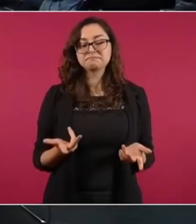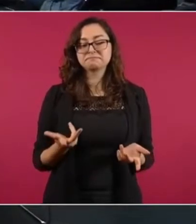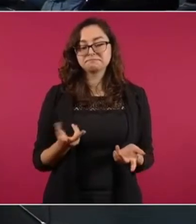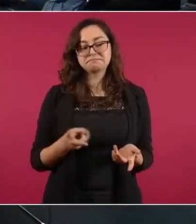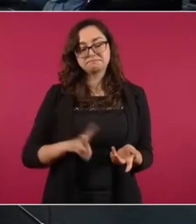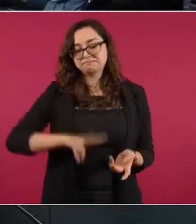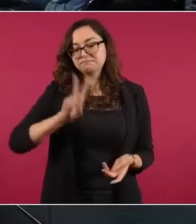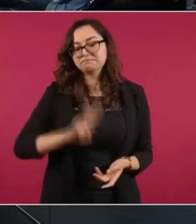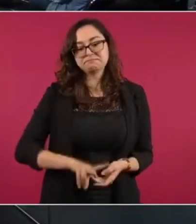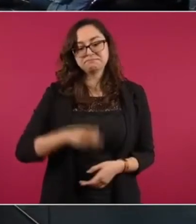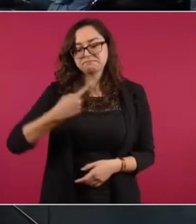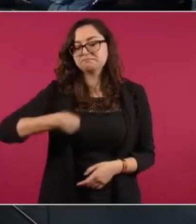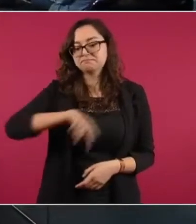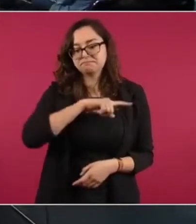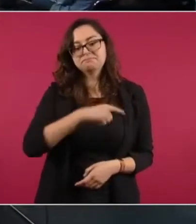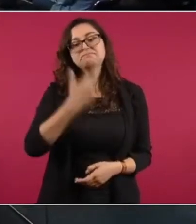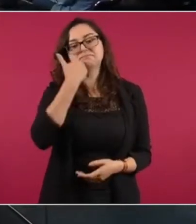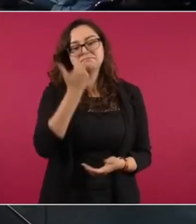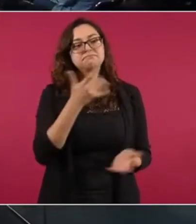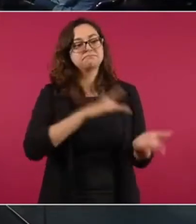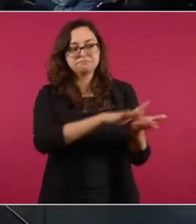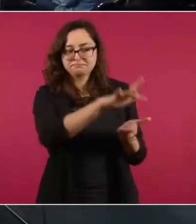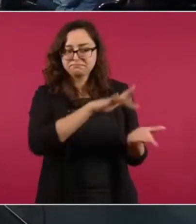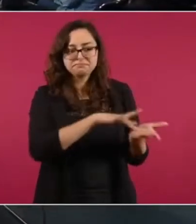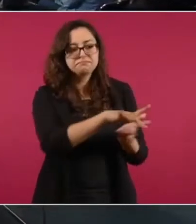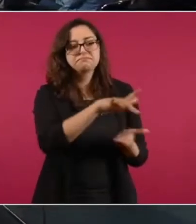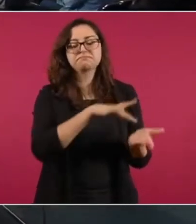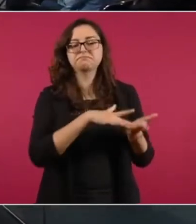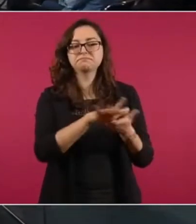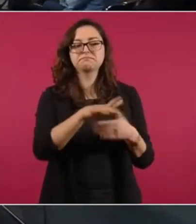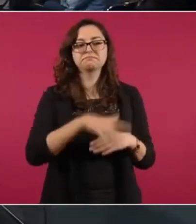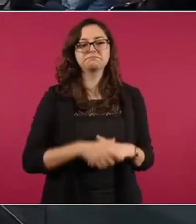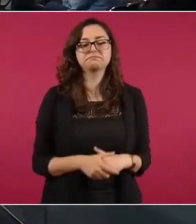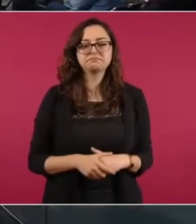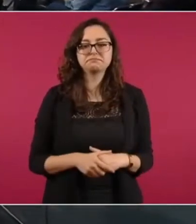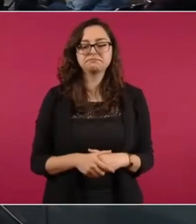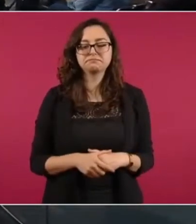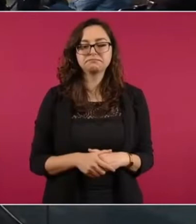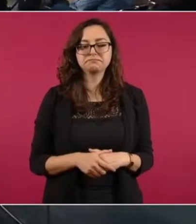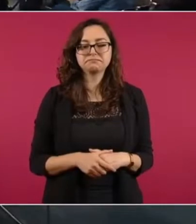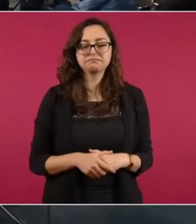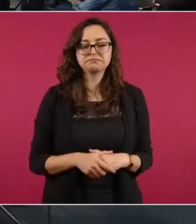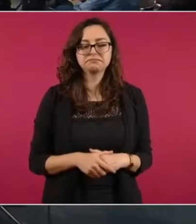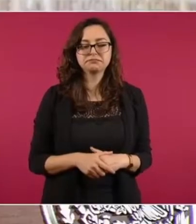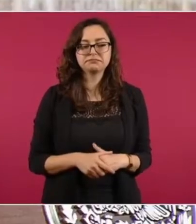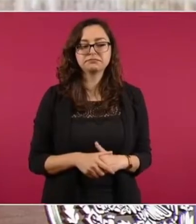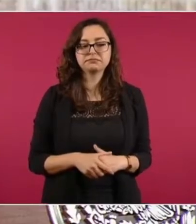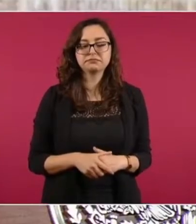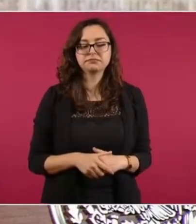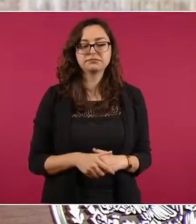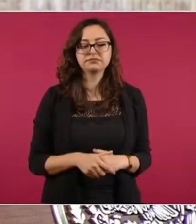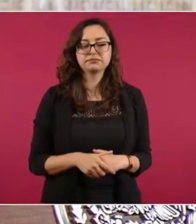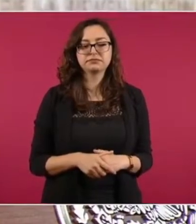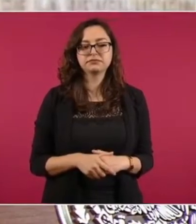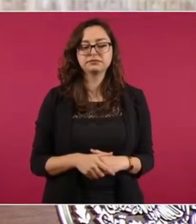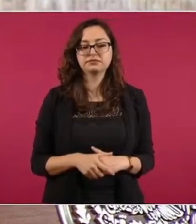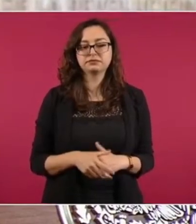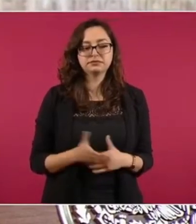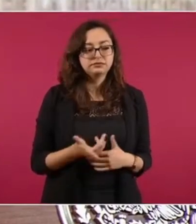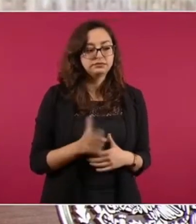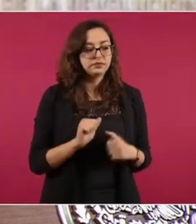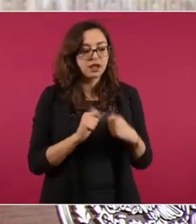apoyarla en todo, en lo que ella